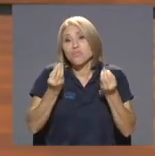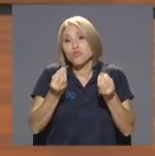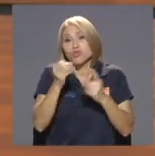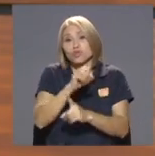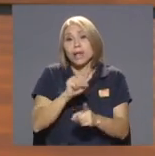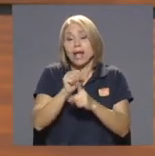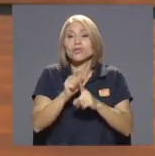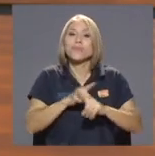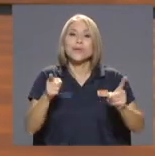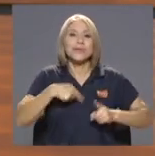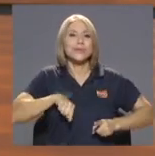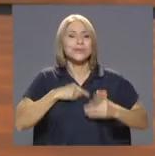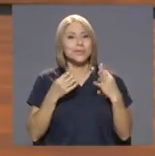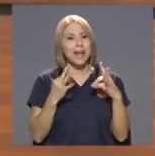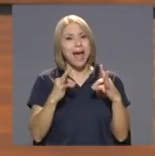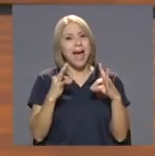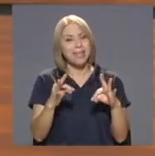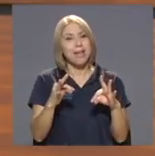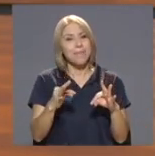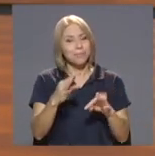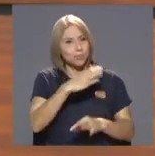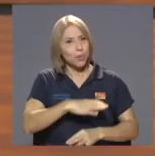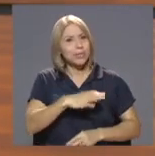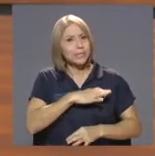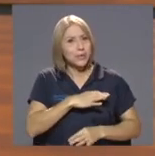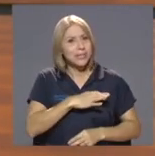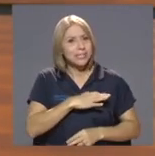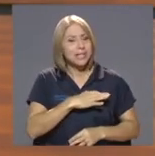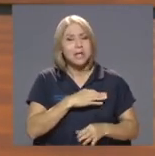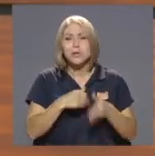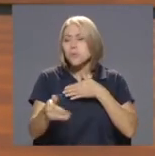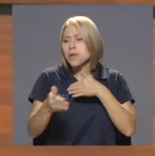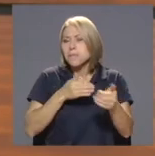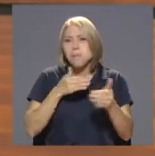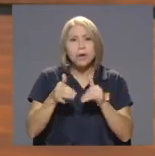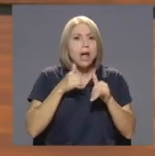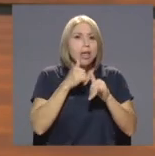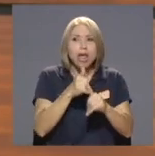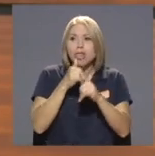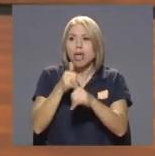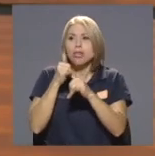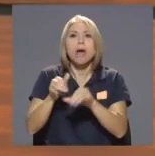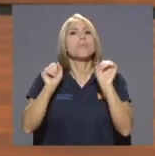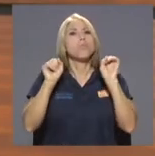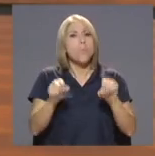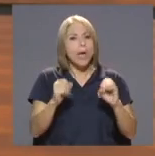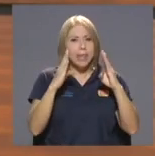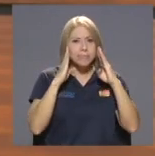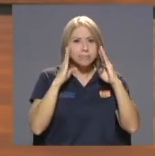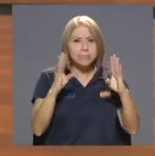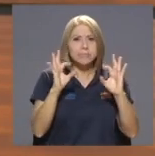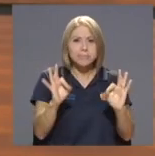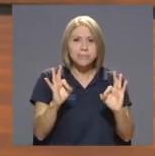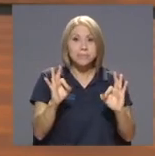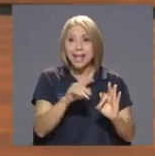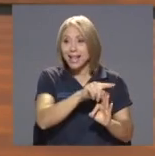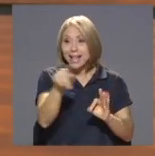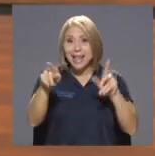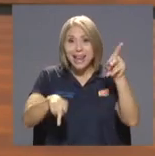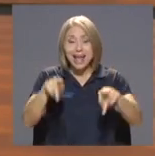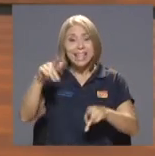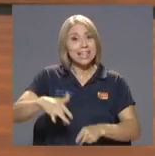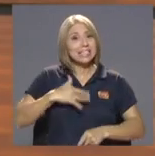estamos intentando crear las condiciones para que sea la que sea la cantidad que nos siga llegando, se puedan tramitar y lo más importante, que la gente se sienta acompañada